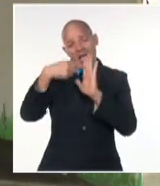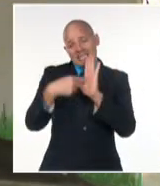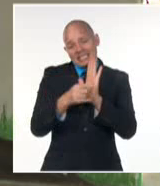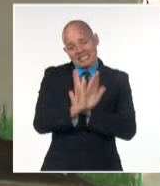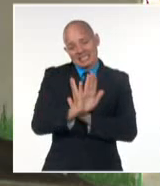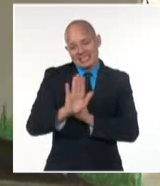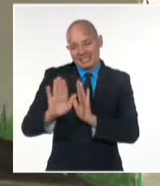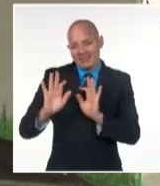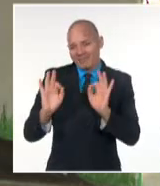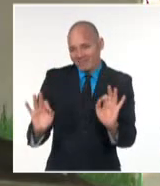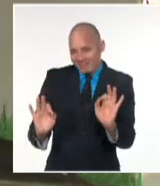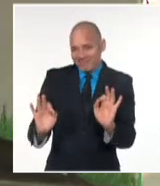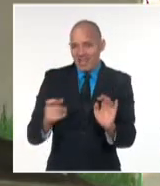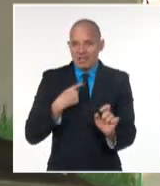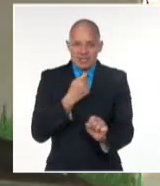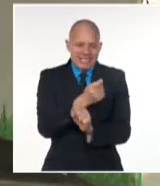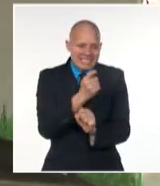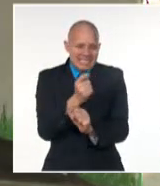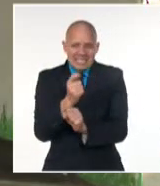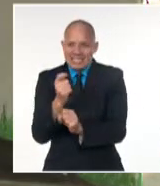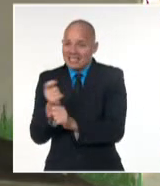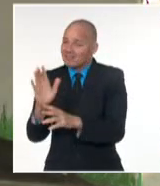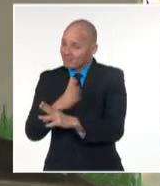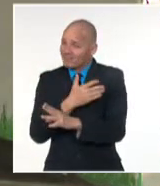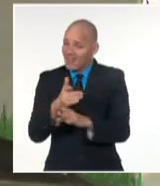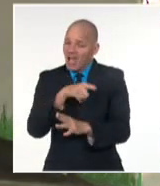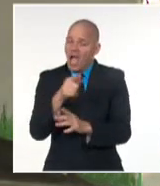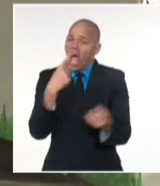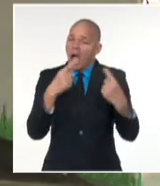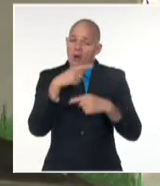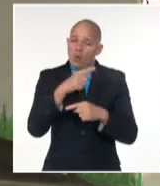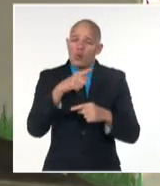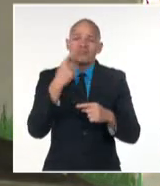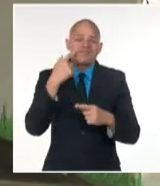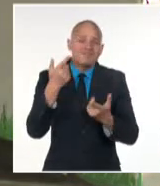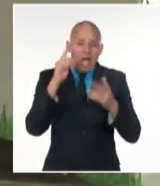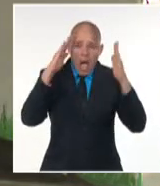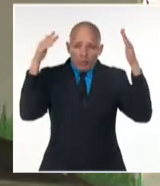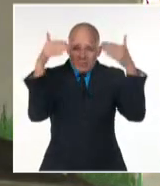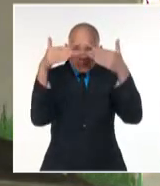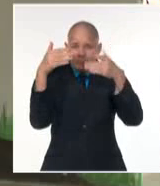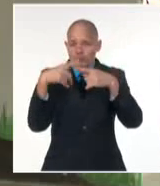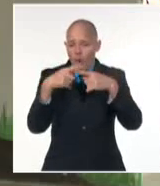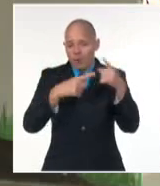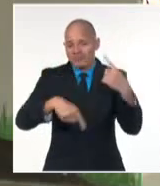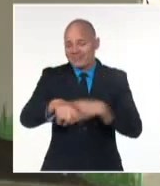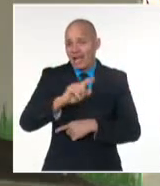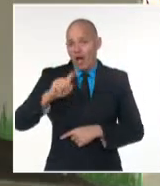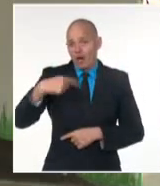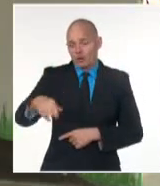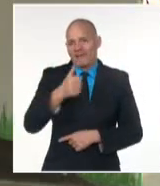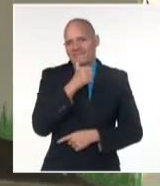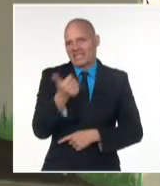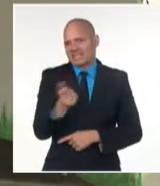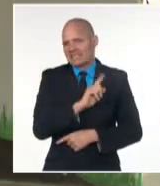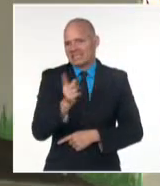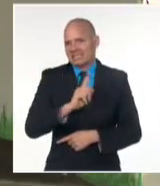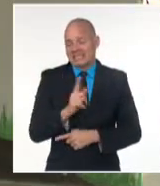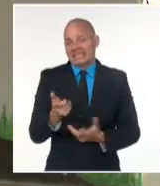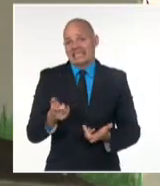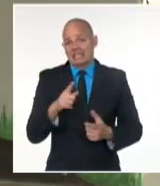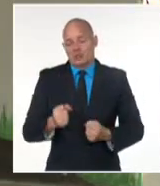enseñar a persona con discapacidad y con autismo porque es un reto todos los días de la manera que lo hacemos porque lleva